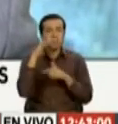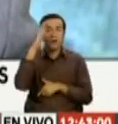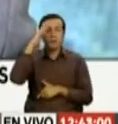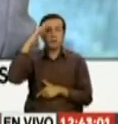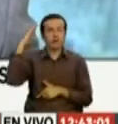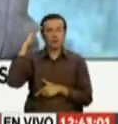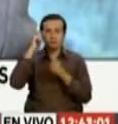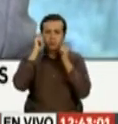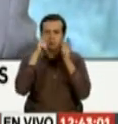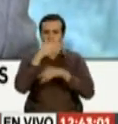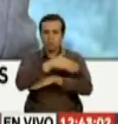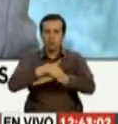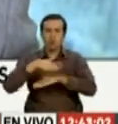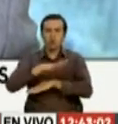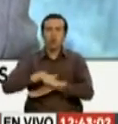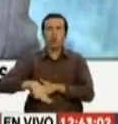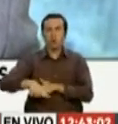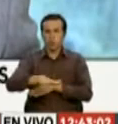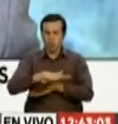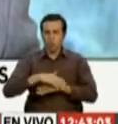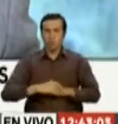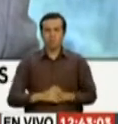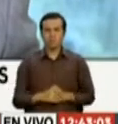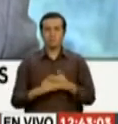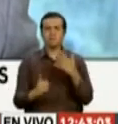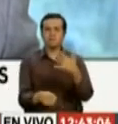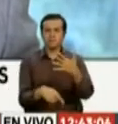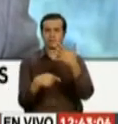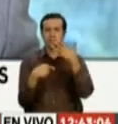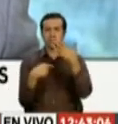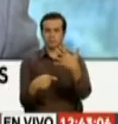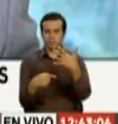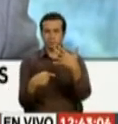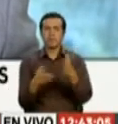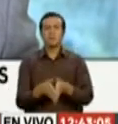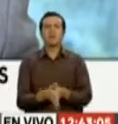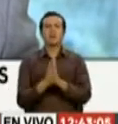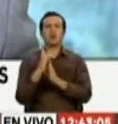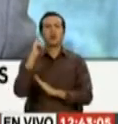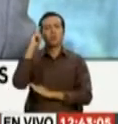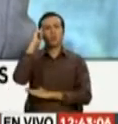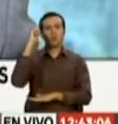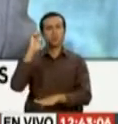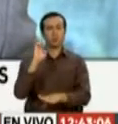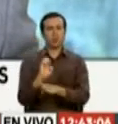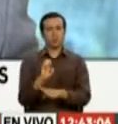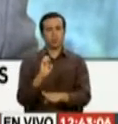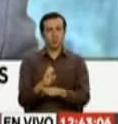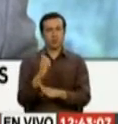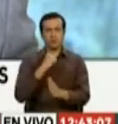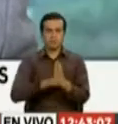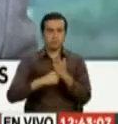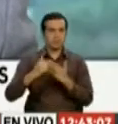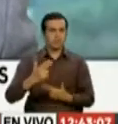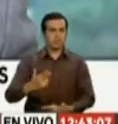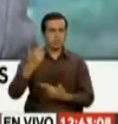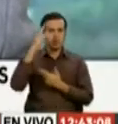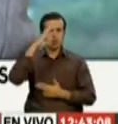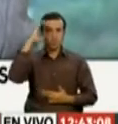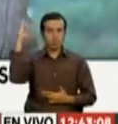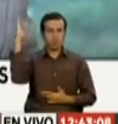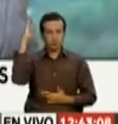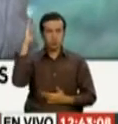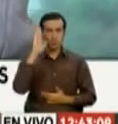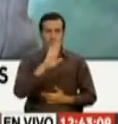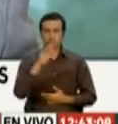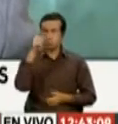policiales en las carreteras de la zona. Sexto, por solicitud del gobierno del Ecuador, el ministro de Defensa de Colombia